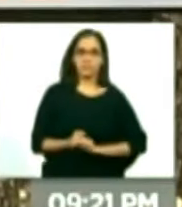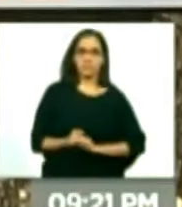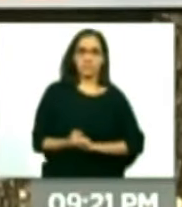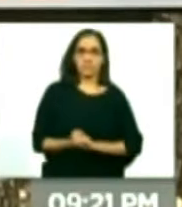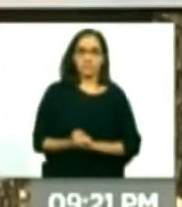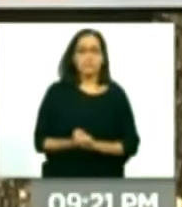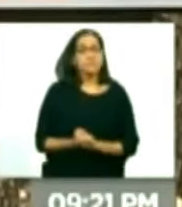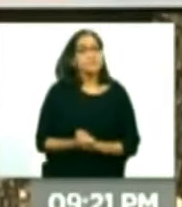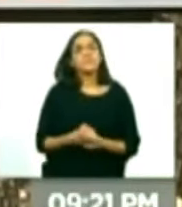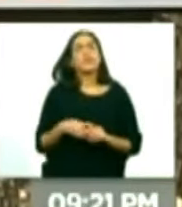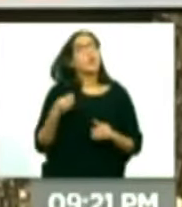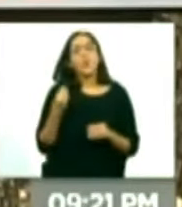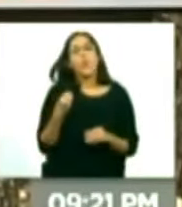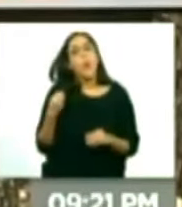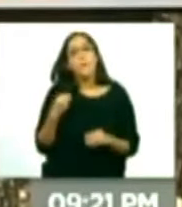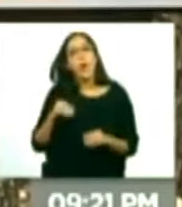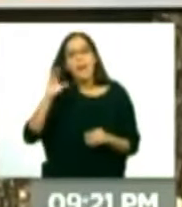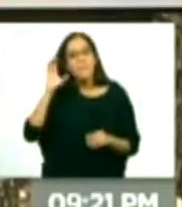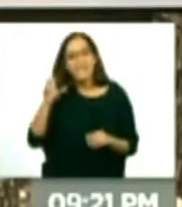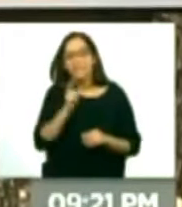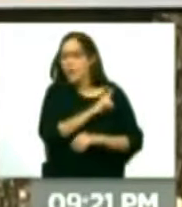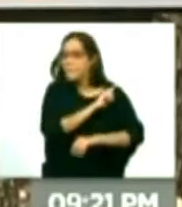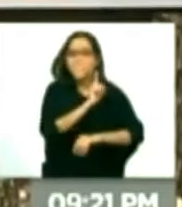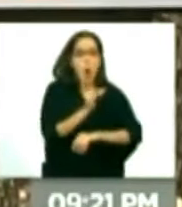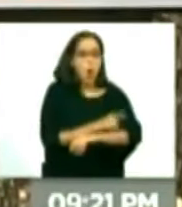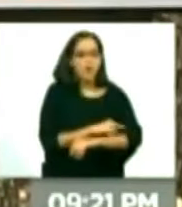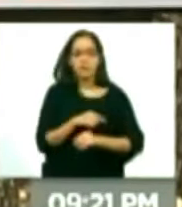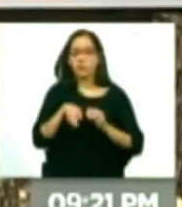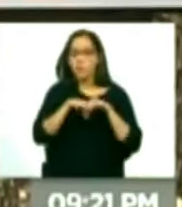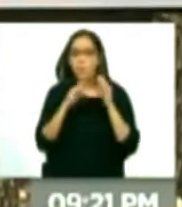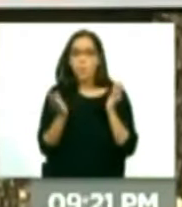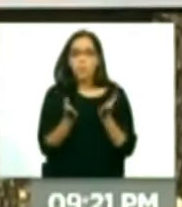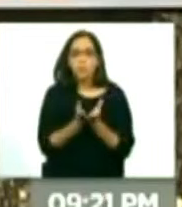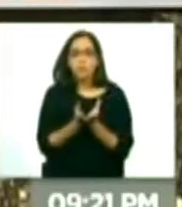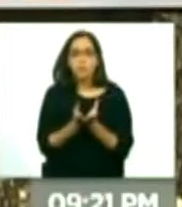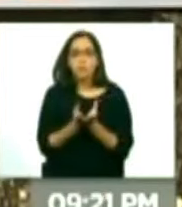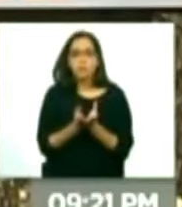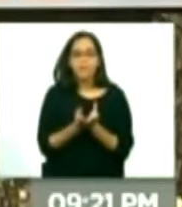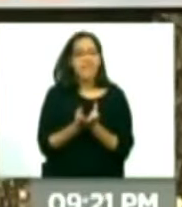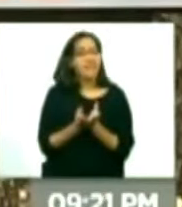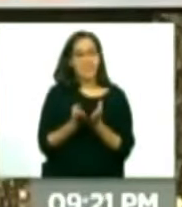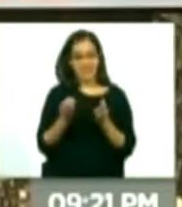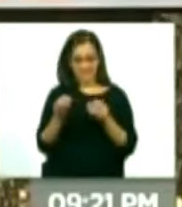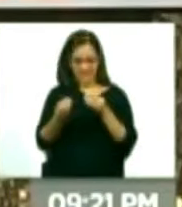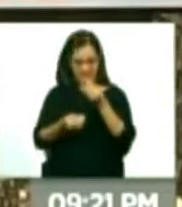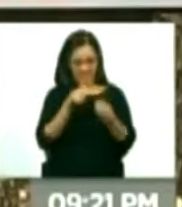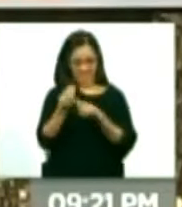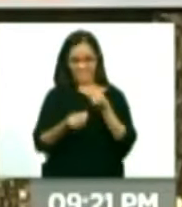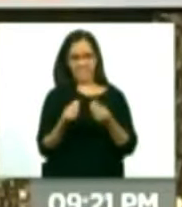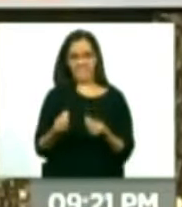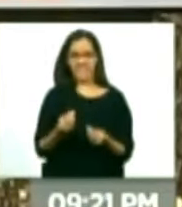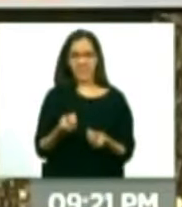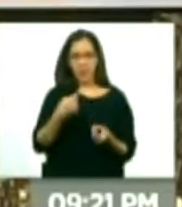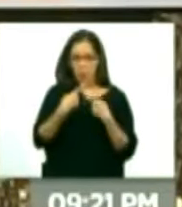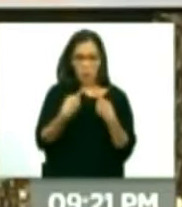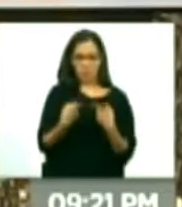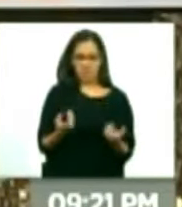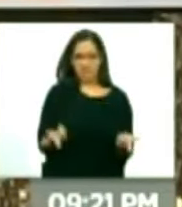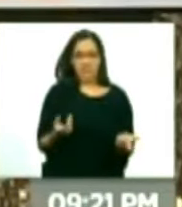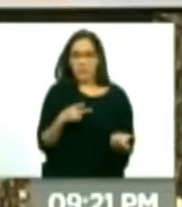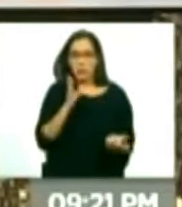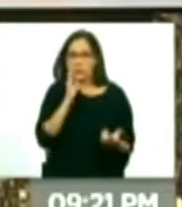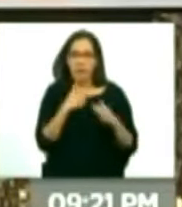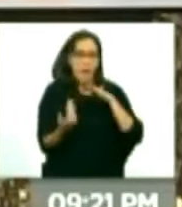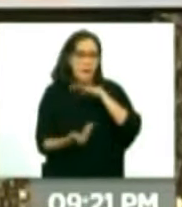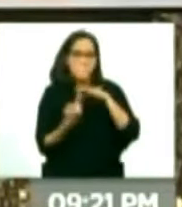¿Cómo el país que se llama el más poderoso del mundo acude a estas barbaridades que no tienen ningún sustento,